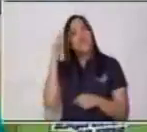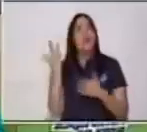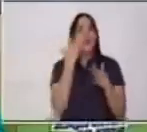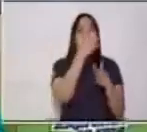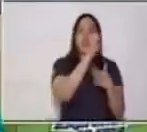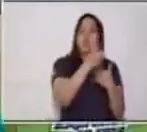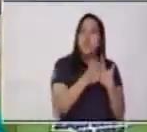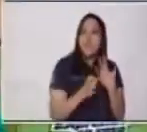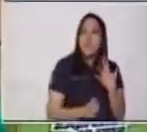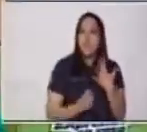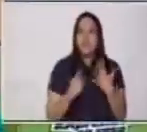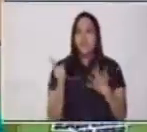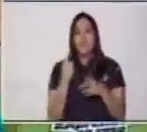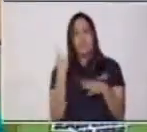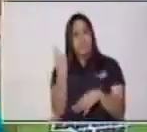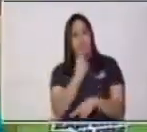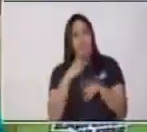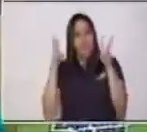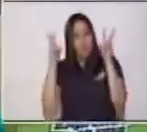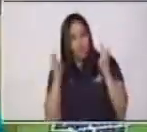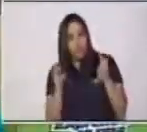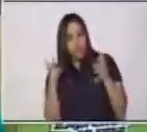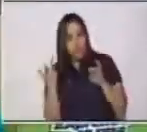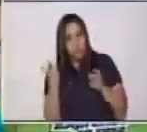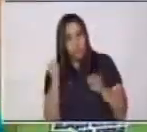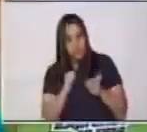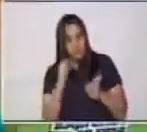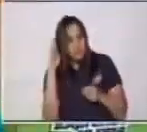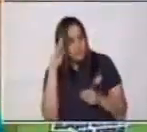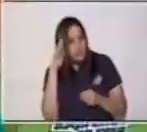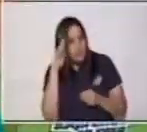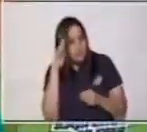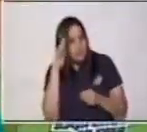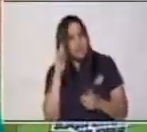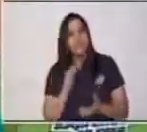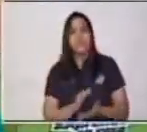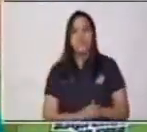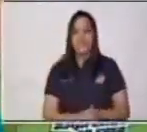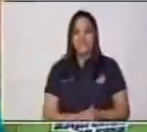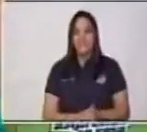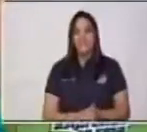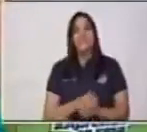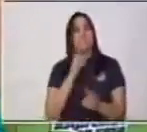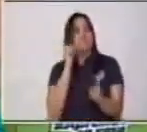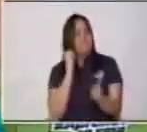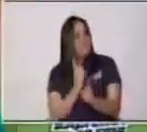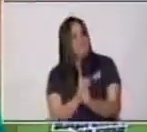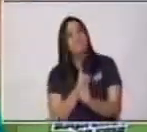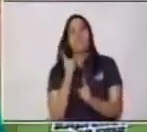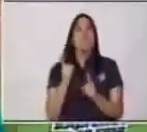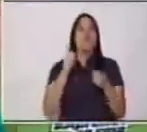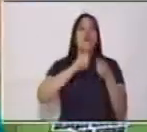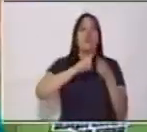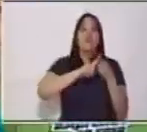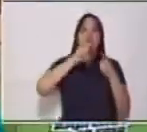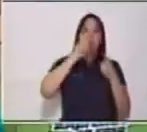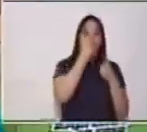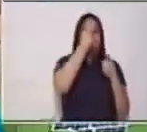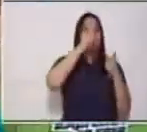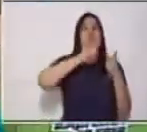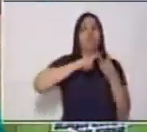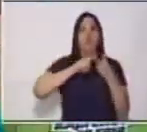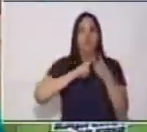estructura básica del texto narrativo? Correcto, la introducción, el nudo